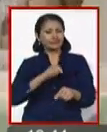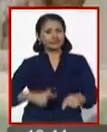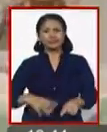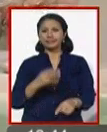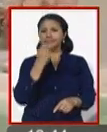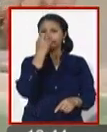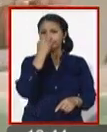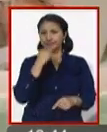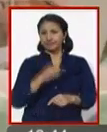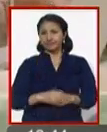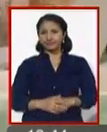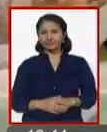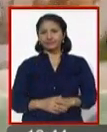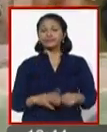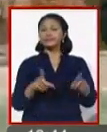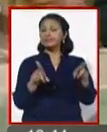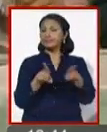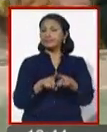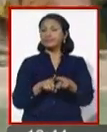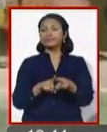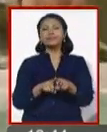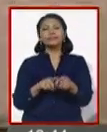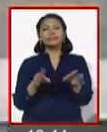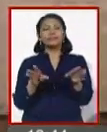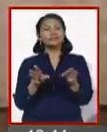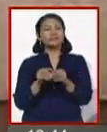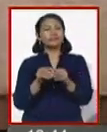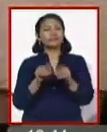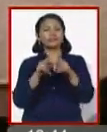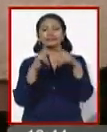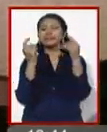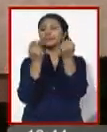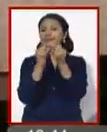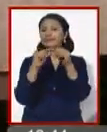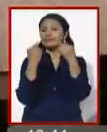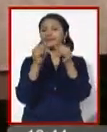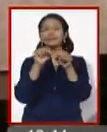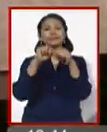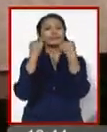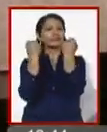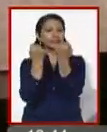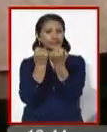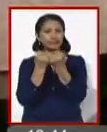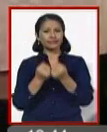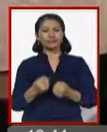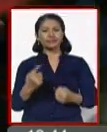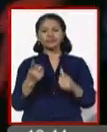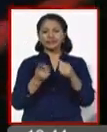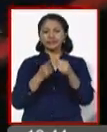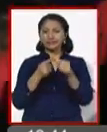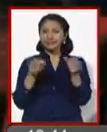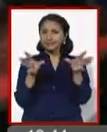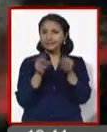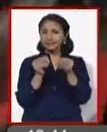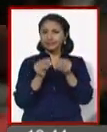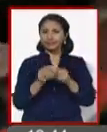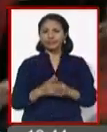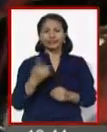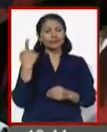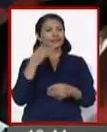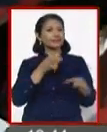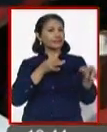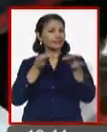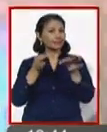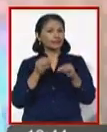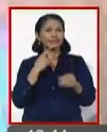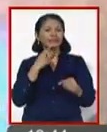alcalde Percy Fernández, además de asambleístas departamentales y sectores sociales. En esta primera reunión, para